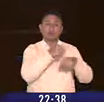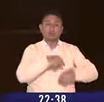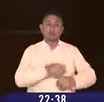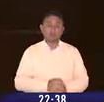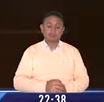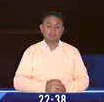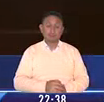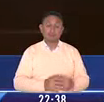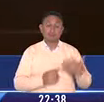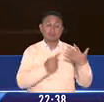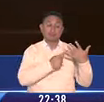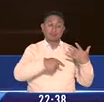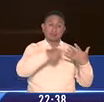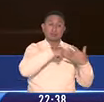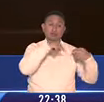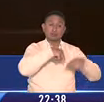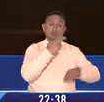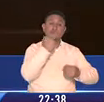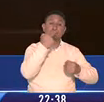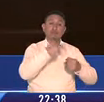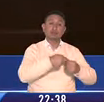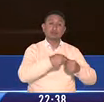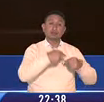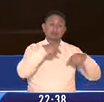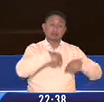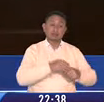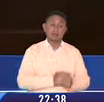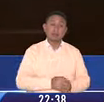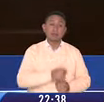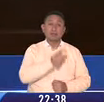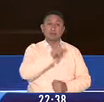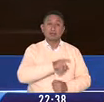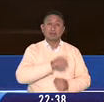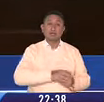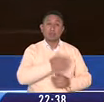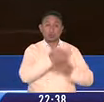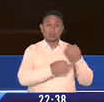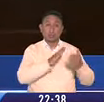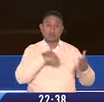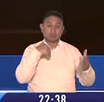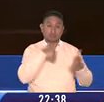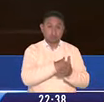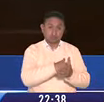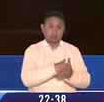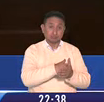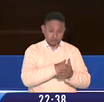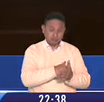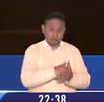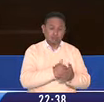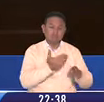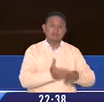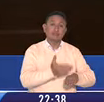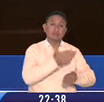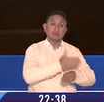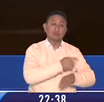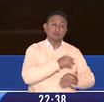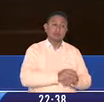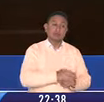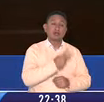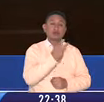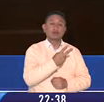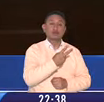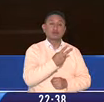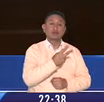sean procesados por su presunta participación en el delito de obstrucción a la justicia, que se habría cometido en 2 casos